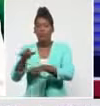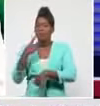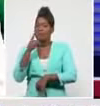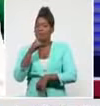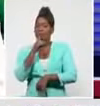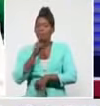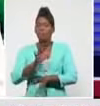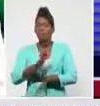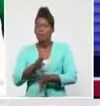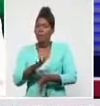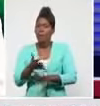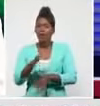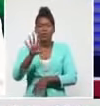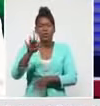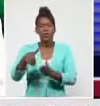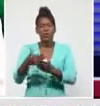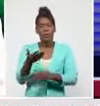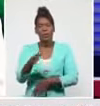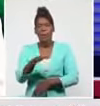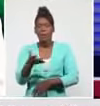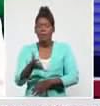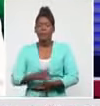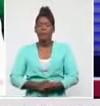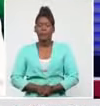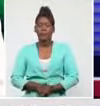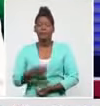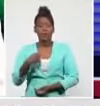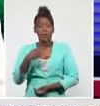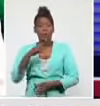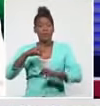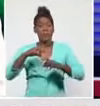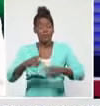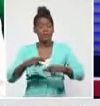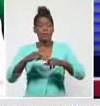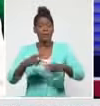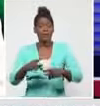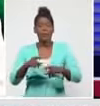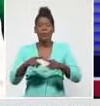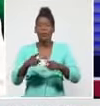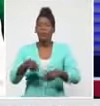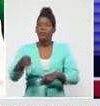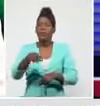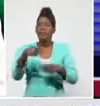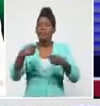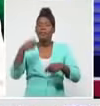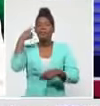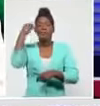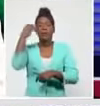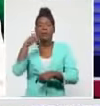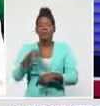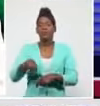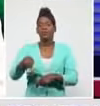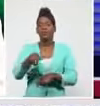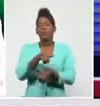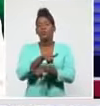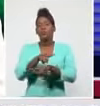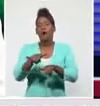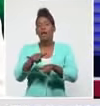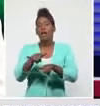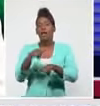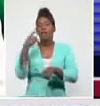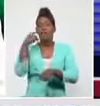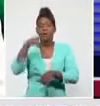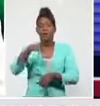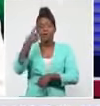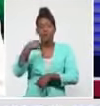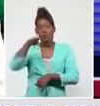reitero, yo digo esto y tenemos que tener en cuenta que no todos los países lo hacen. Y